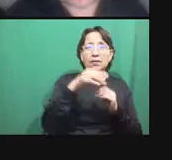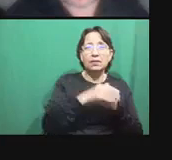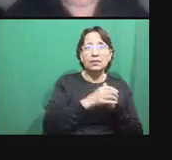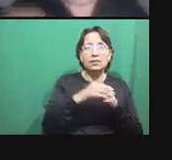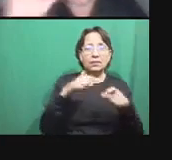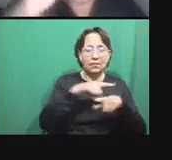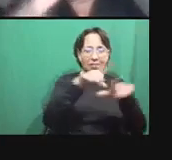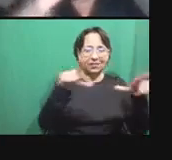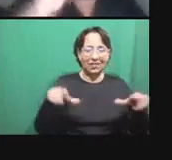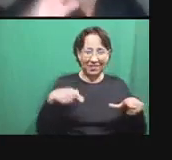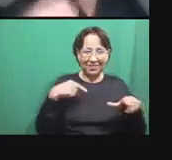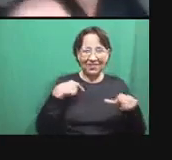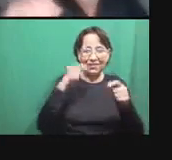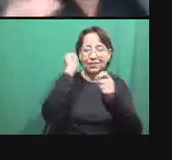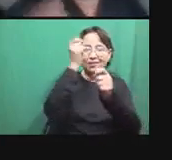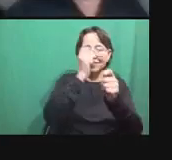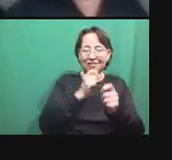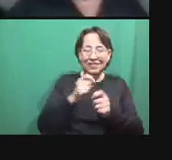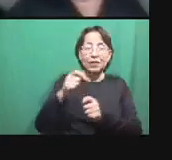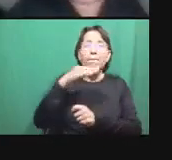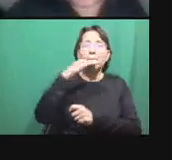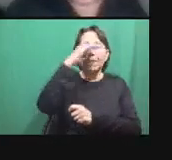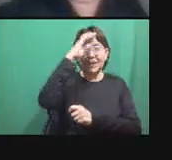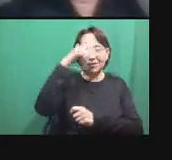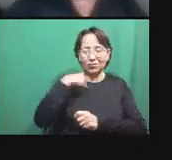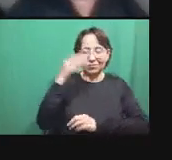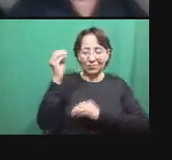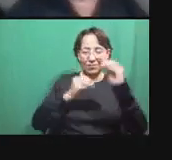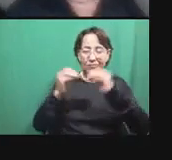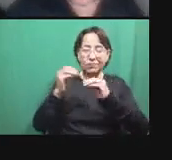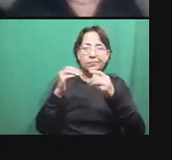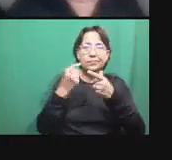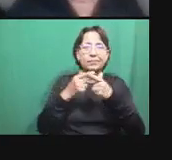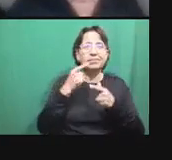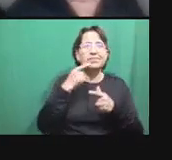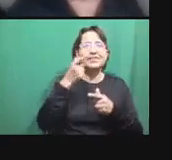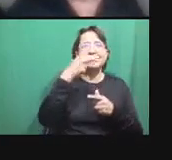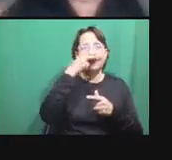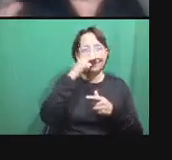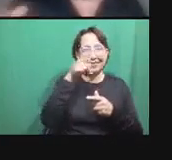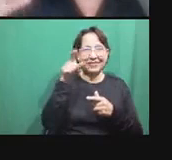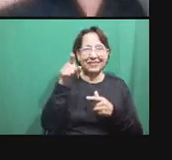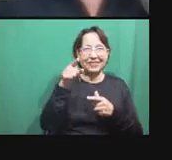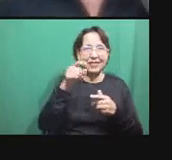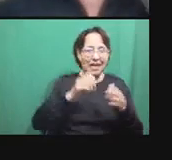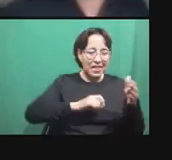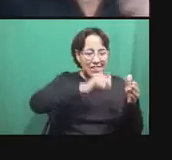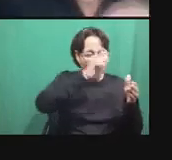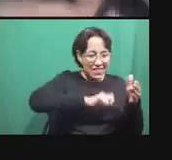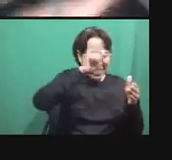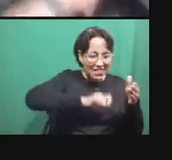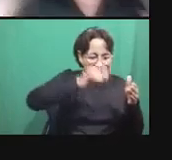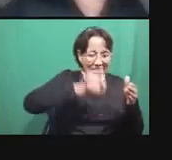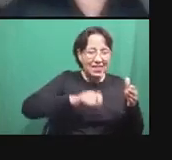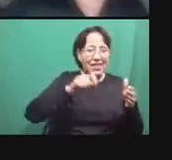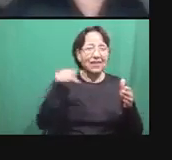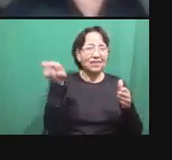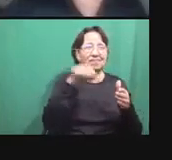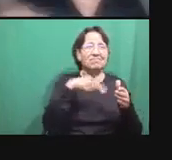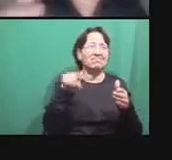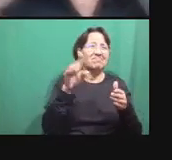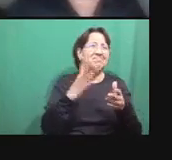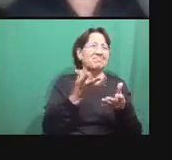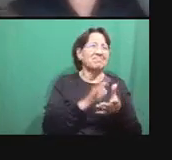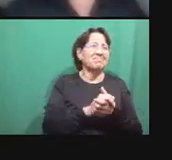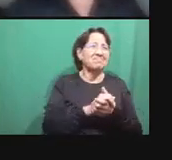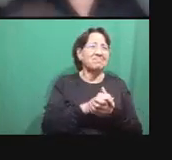esculturas que construye en Medellín, y es que de forma permanente llegan los chicos a rayarlas y a usarlas como plataformas de skate